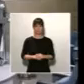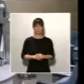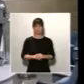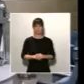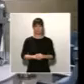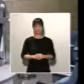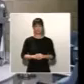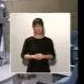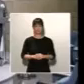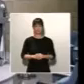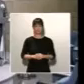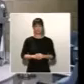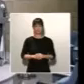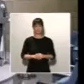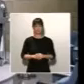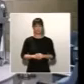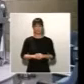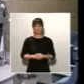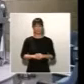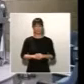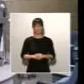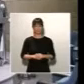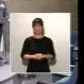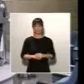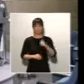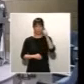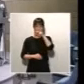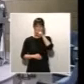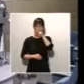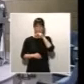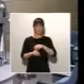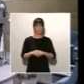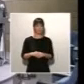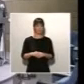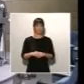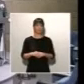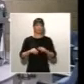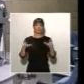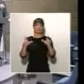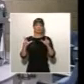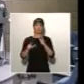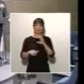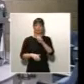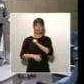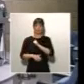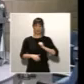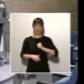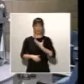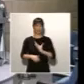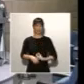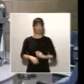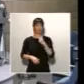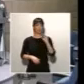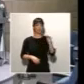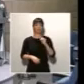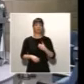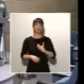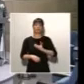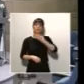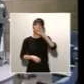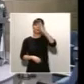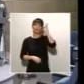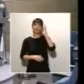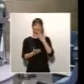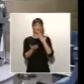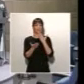Desde la Televisión Autonómica de Murcia, preguntan, El Ayuntamiento de Cartagena ha pedido a la delegación del Gobierno de la región de